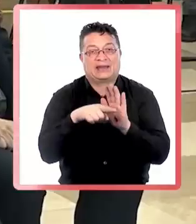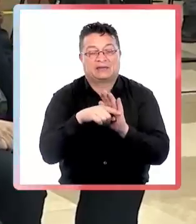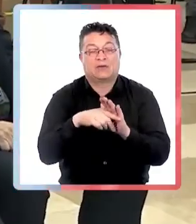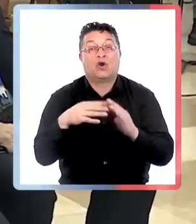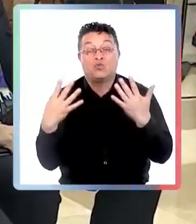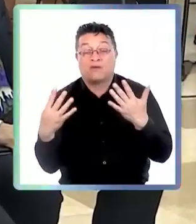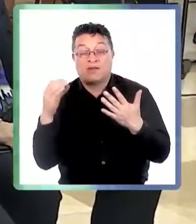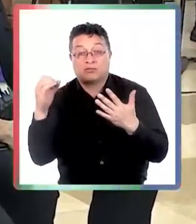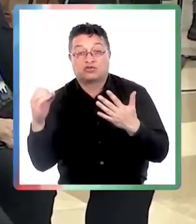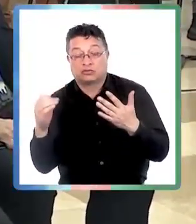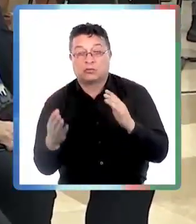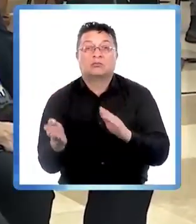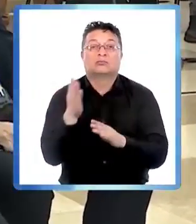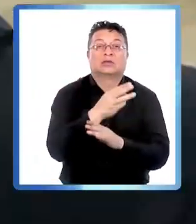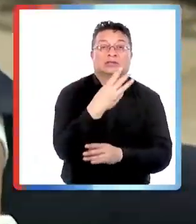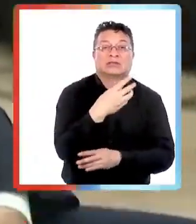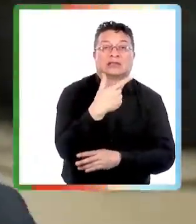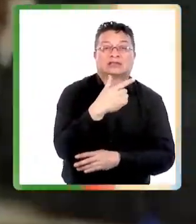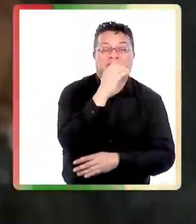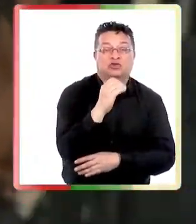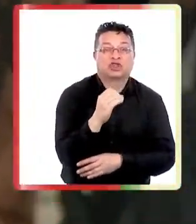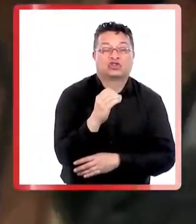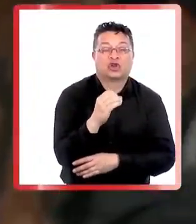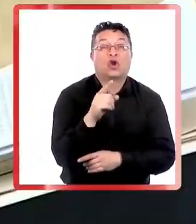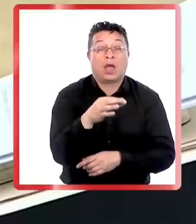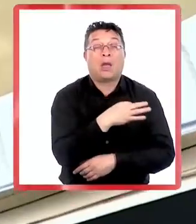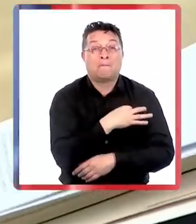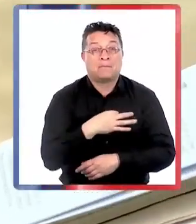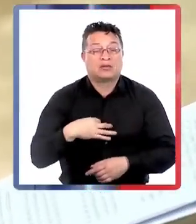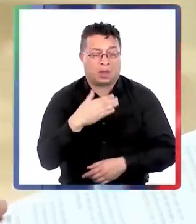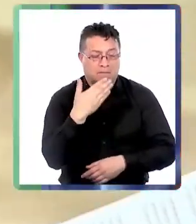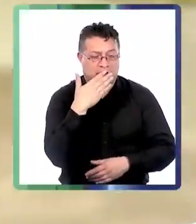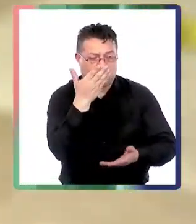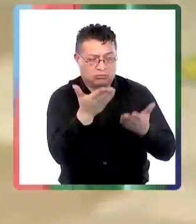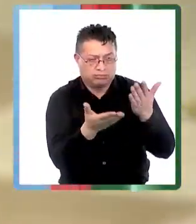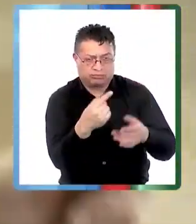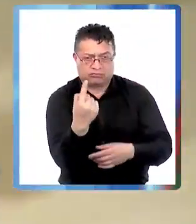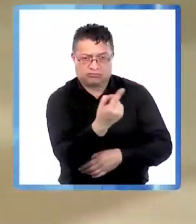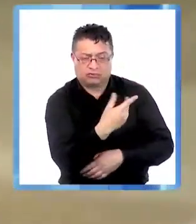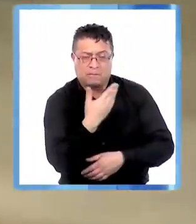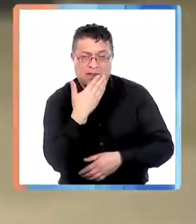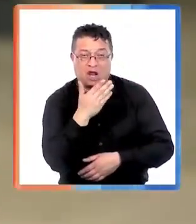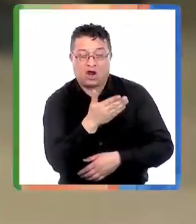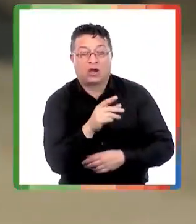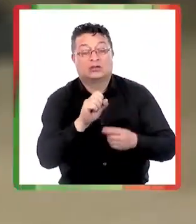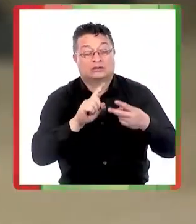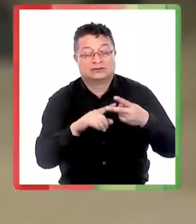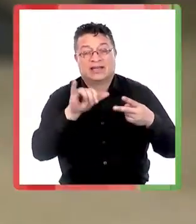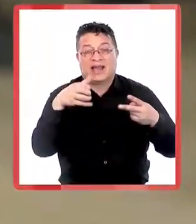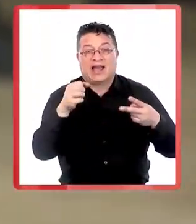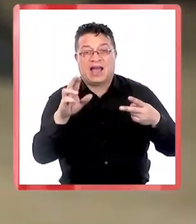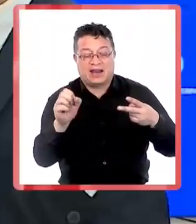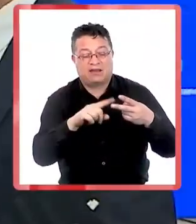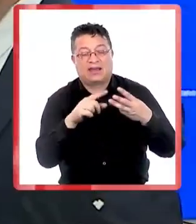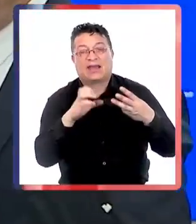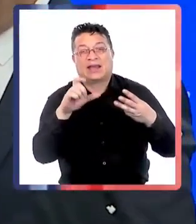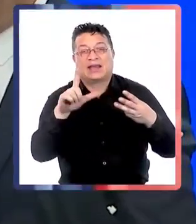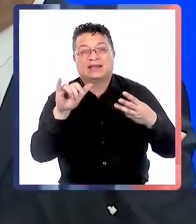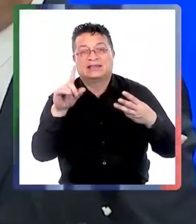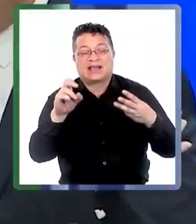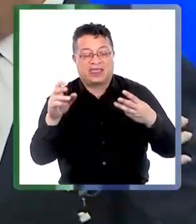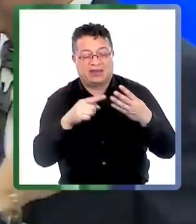evaluación negativa, pasó de 9% a 37%, pero es el ministro mejor evaluado del gabinete, seguido por Janet